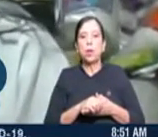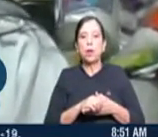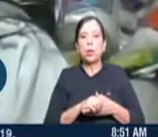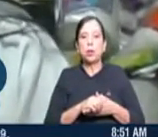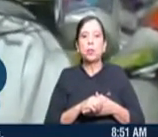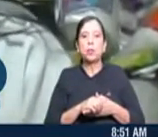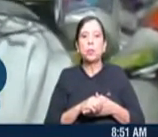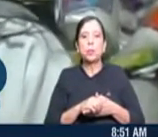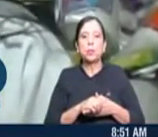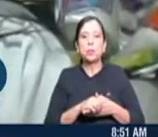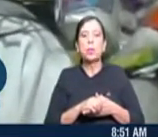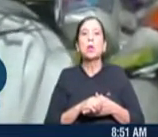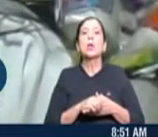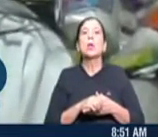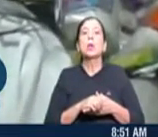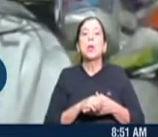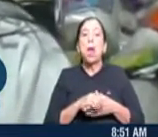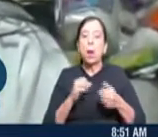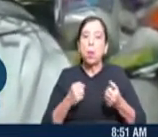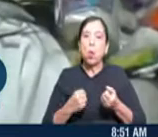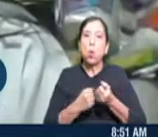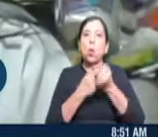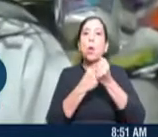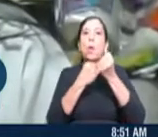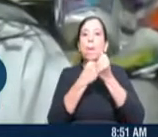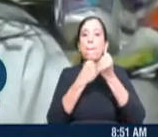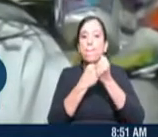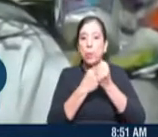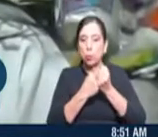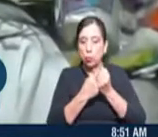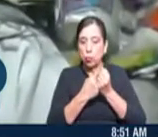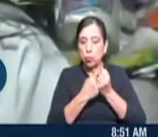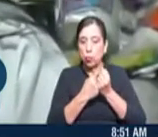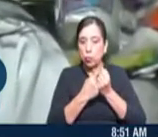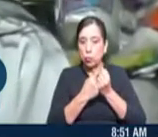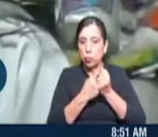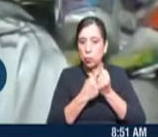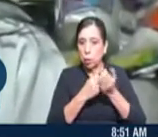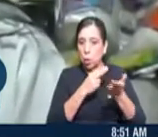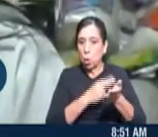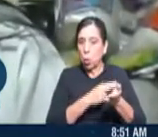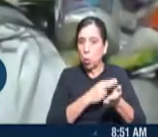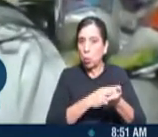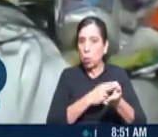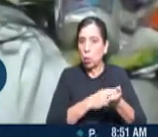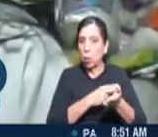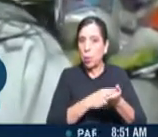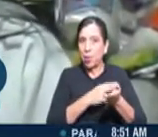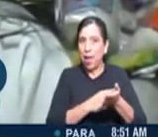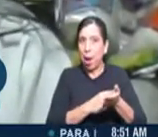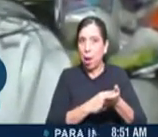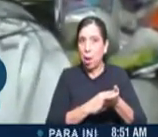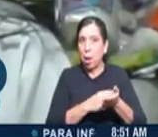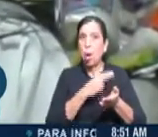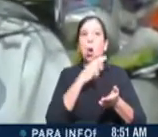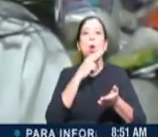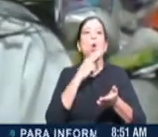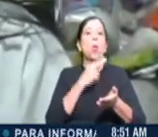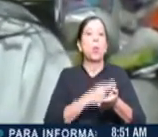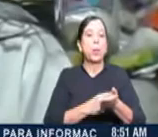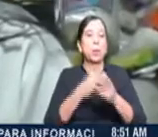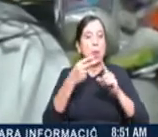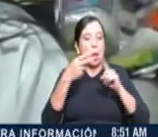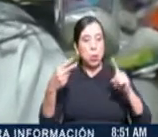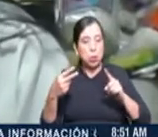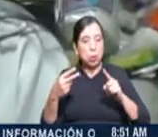gran ayuda y gran apoyo a los pacientes que están en el albergue, en el hotel hospital de acá de la provincia de Veraguas, apoyándolo con